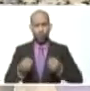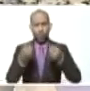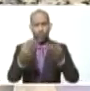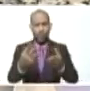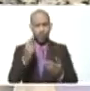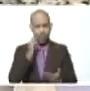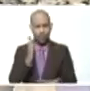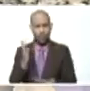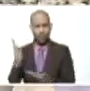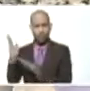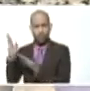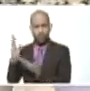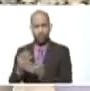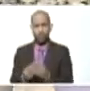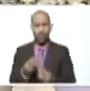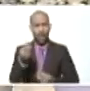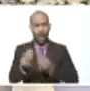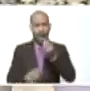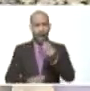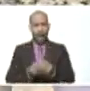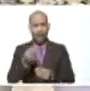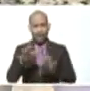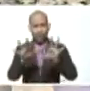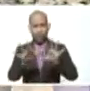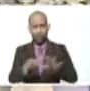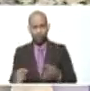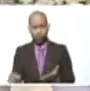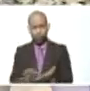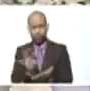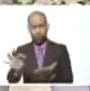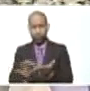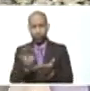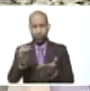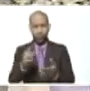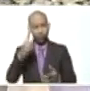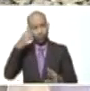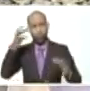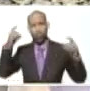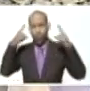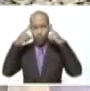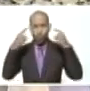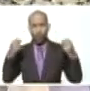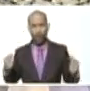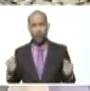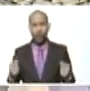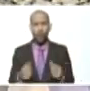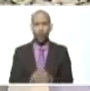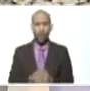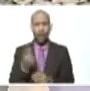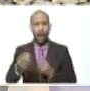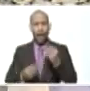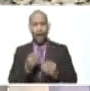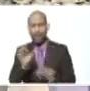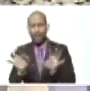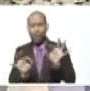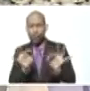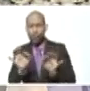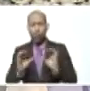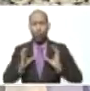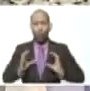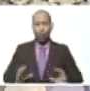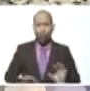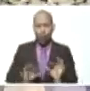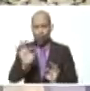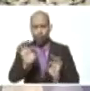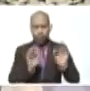relicarios confeccionados por manos expertas, contentivos de una partecita auténtica de su cuerpo, colocados en